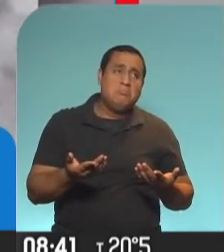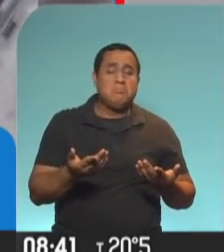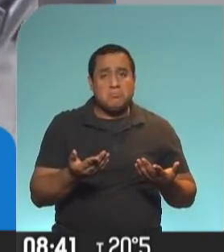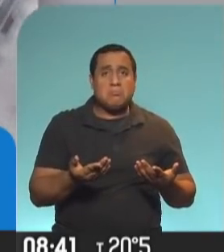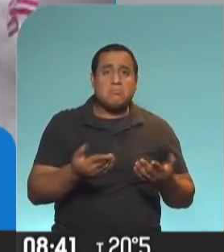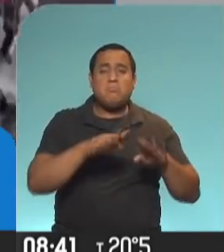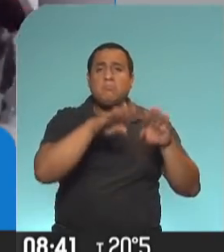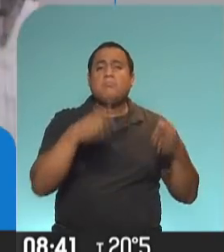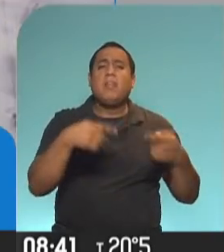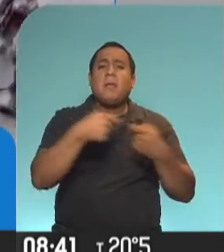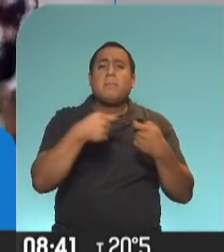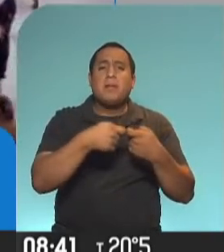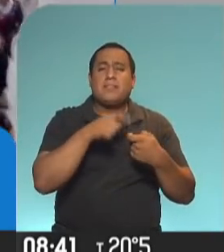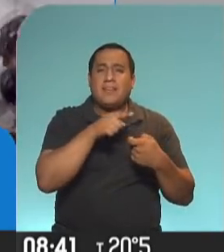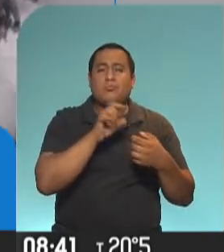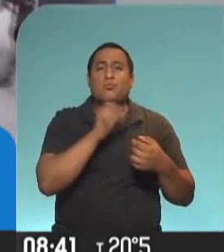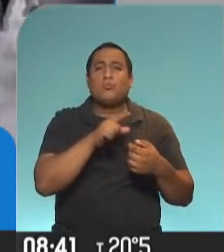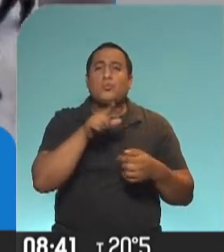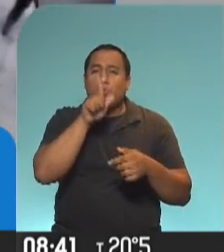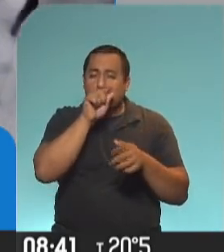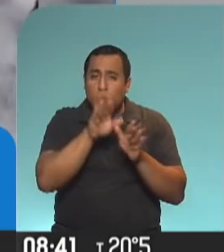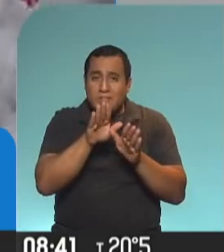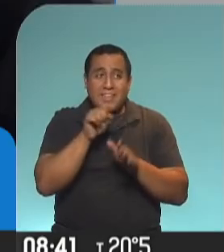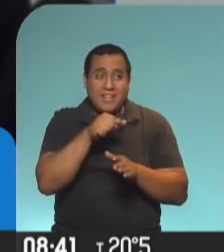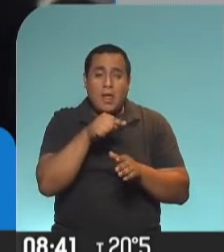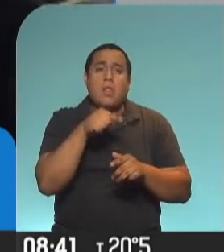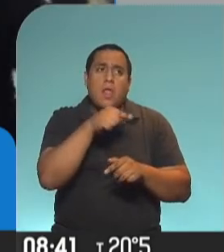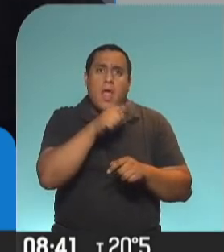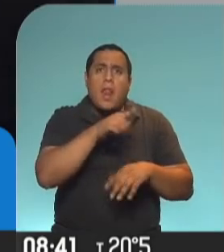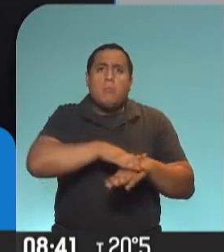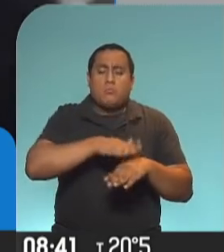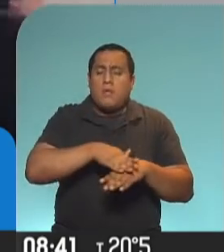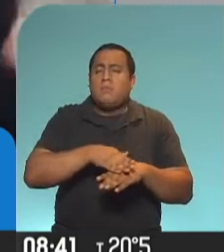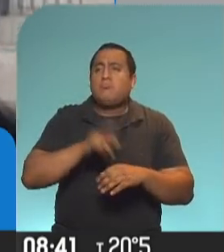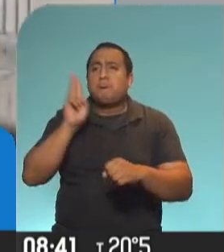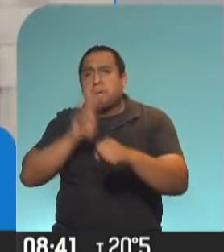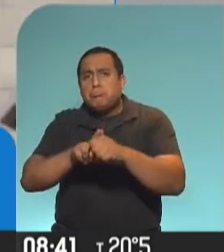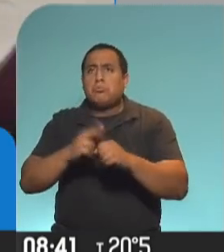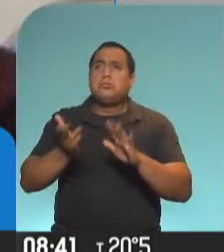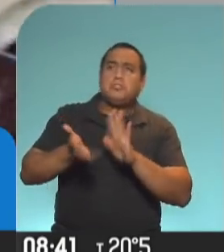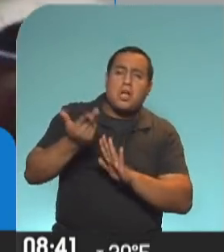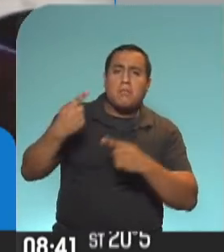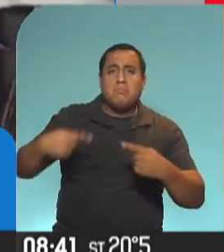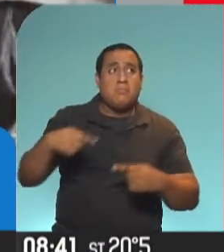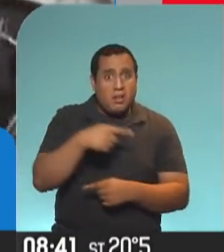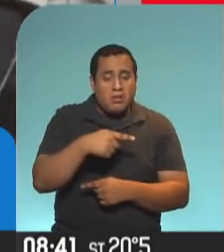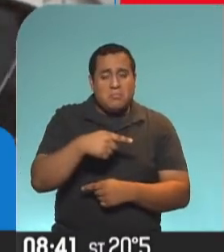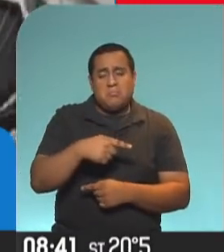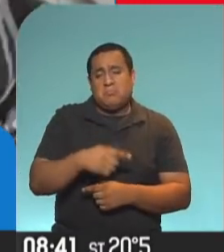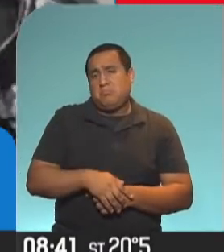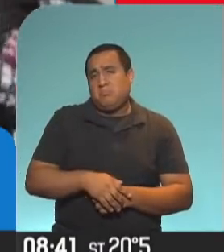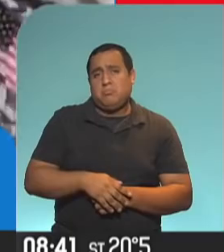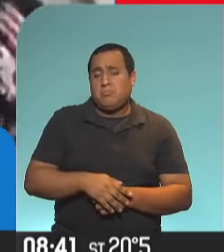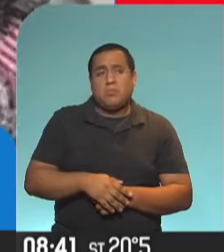es el CEO de Twitter, es muy peligroso porque hoy estos criterios que adoptan Dorsey